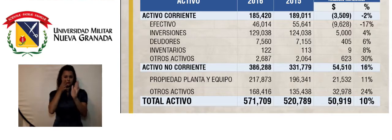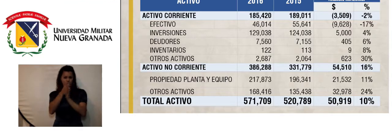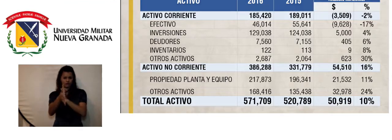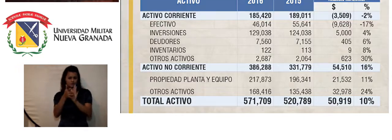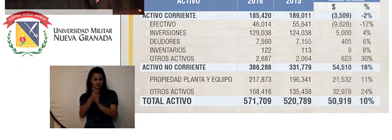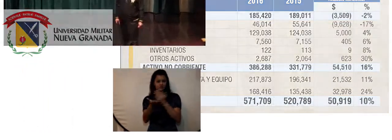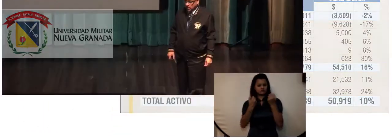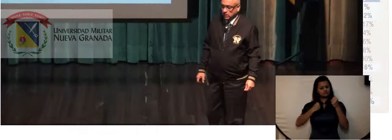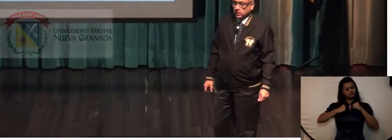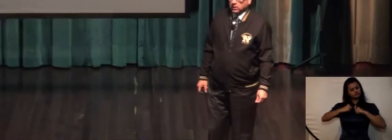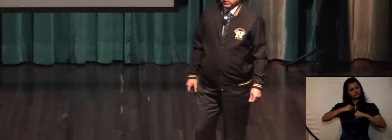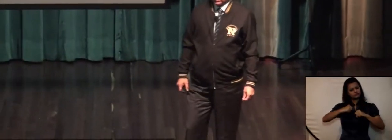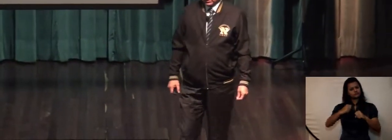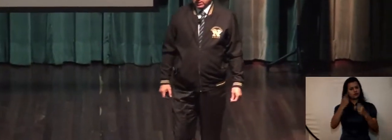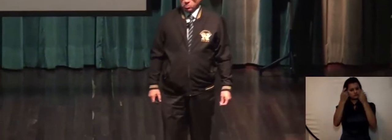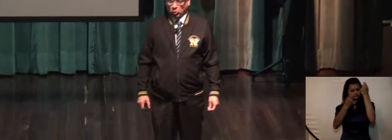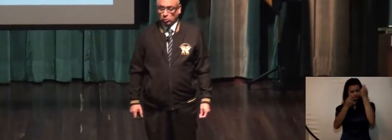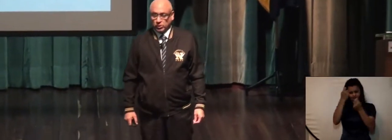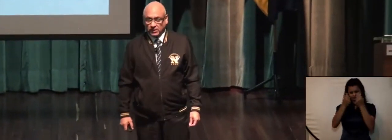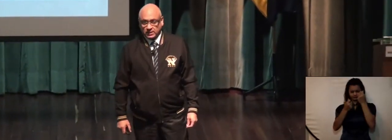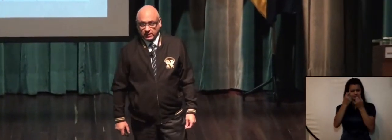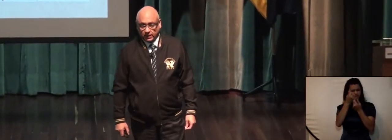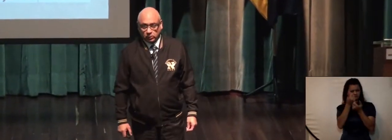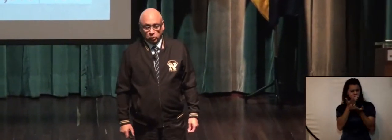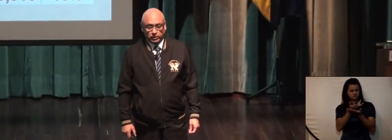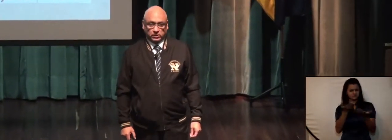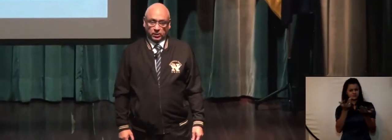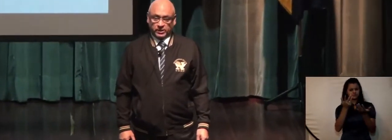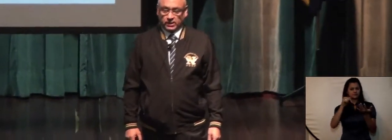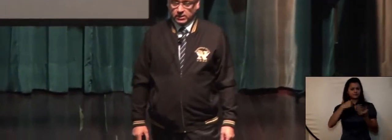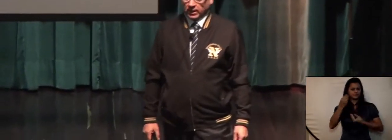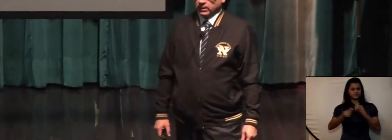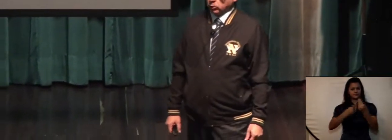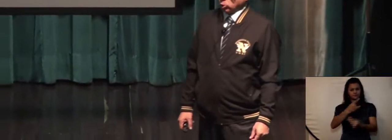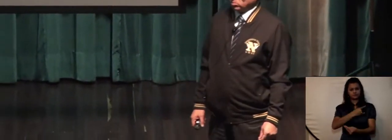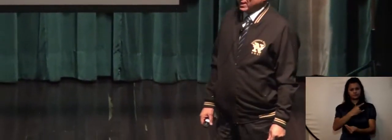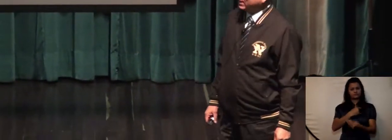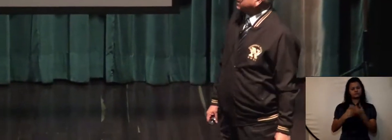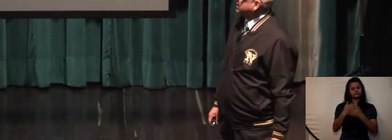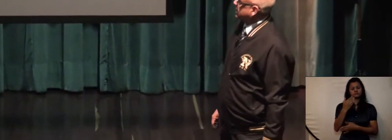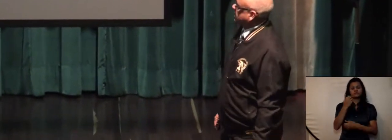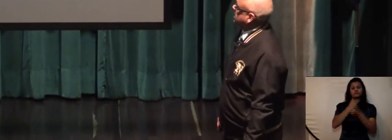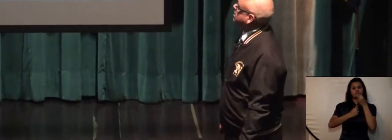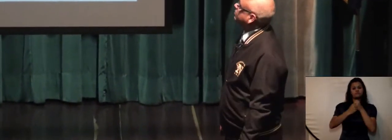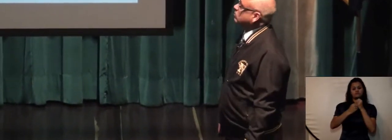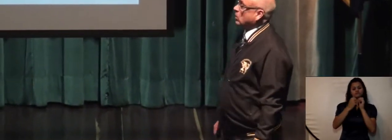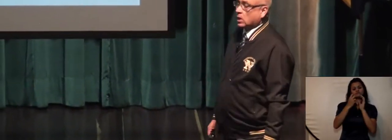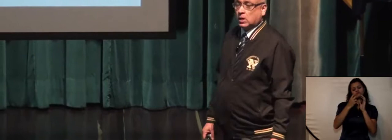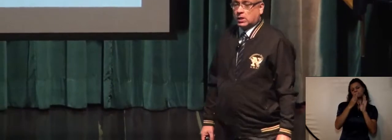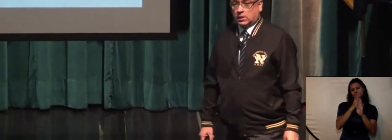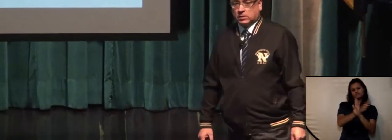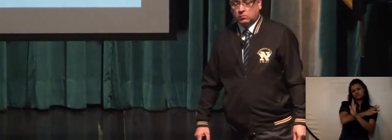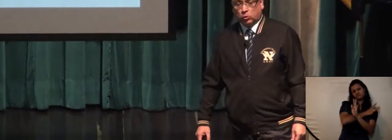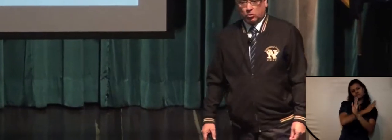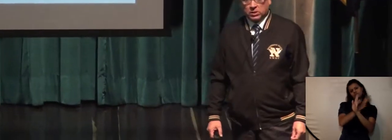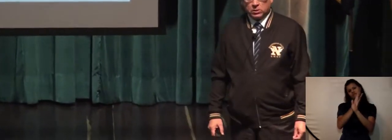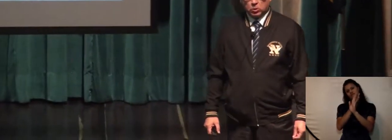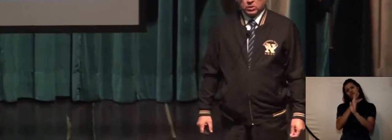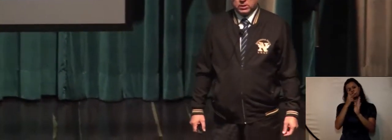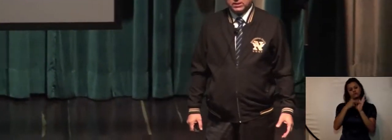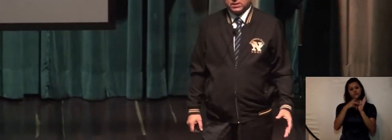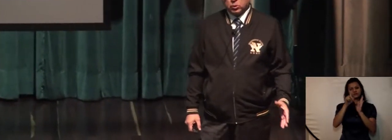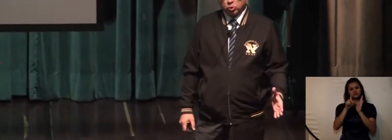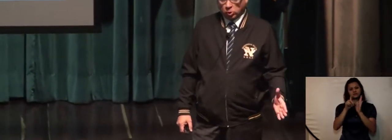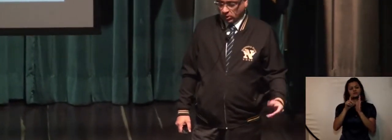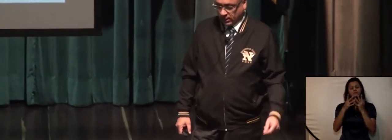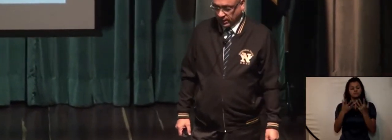la gestión financiera realizada por la universidad durante la vigencia 2016 Esta información